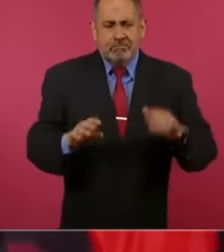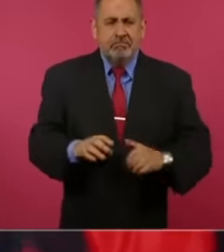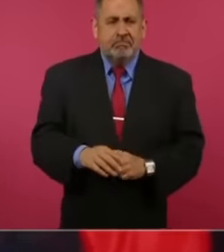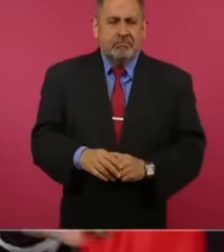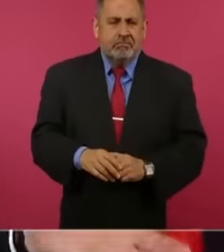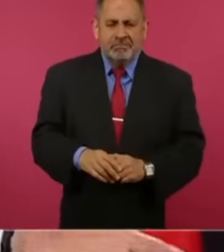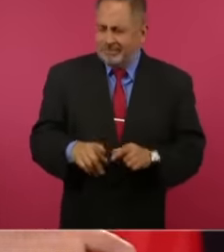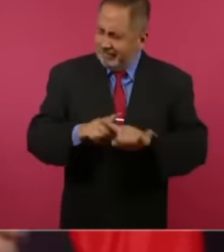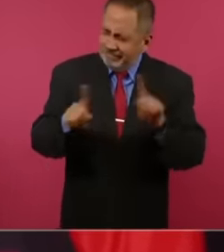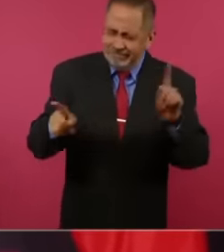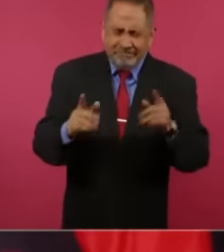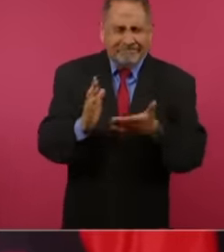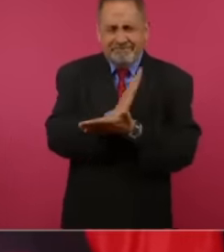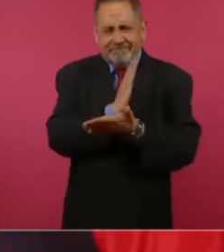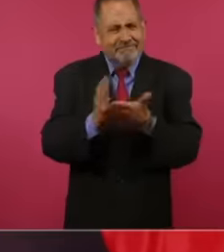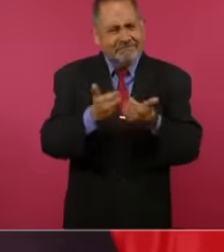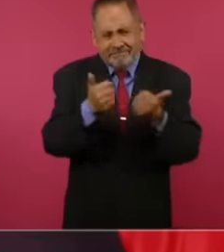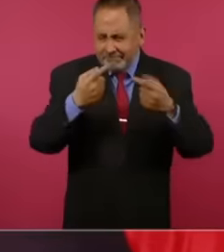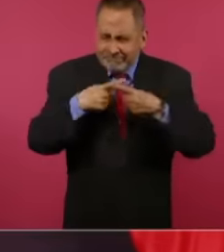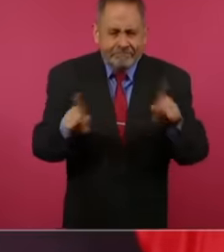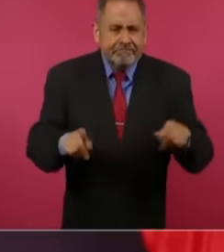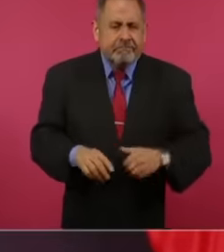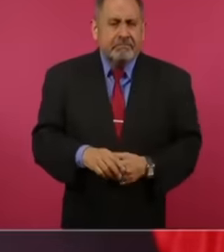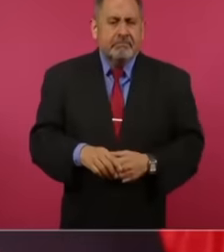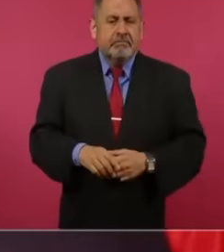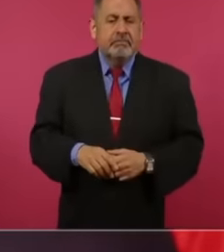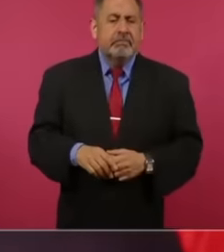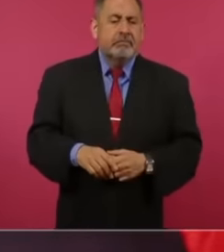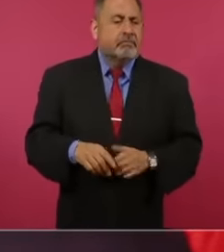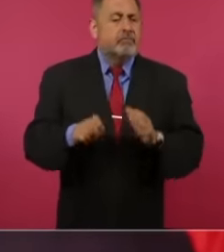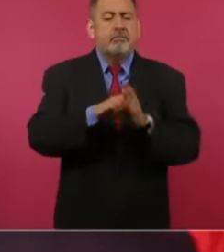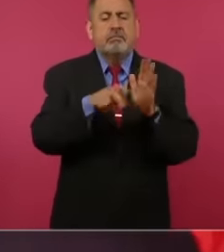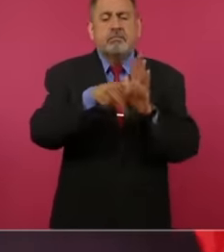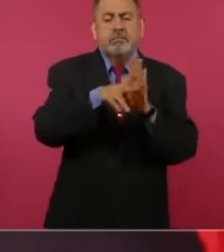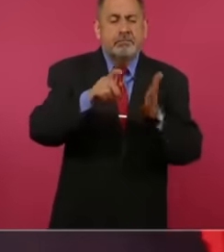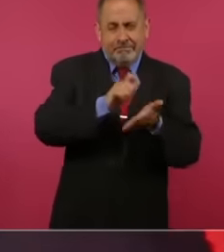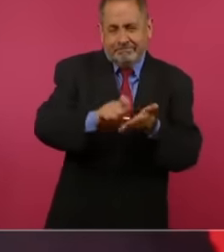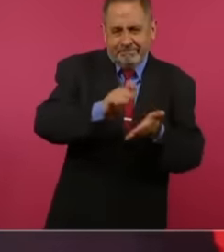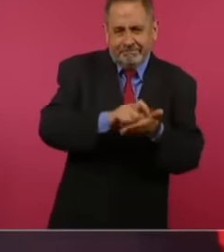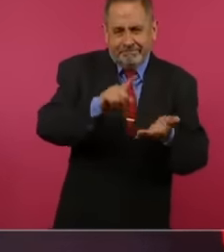que es otra cosa, porque incluso los periodistas del Reforma,